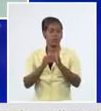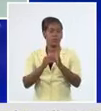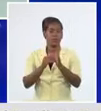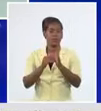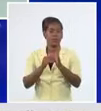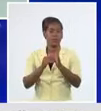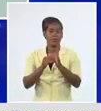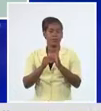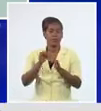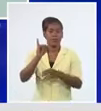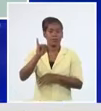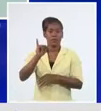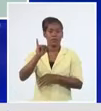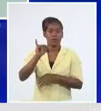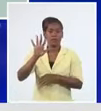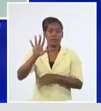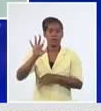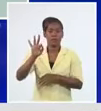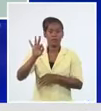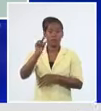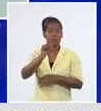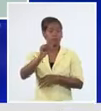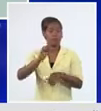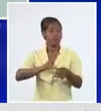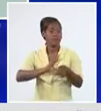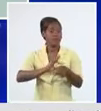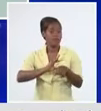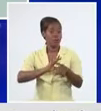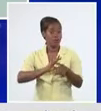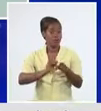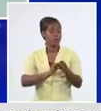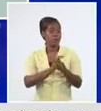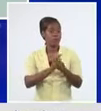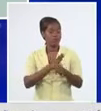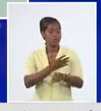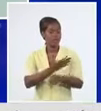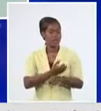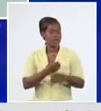169.668 casos de COVID-19 y lamentablemente han fallecido